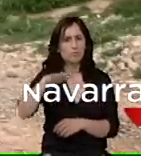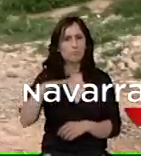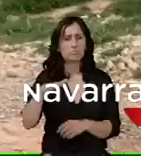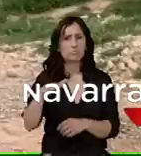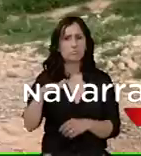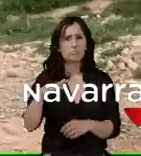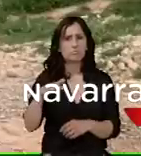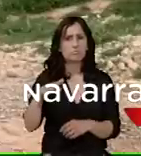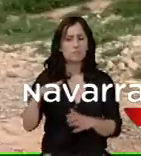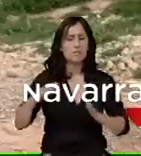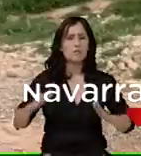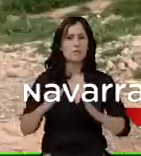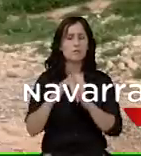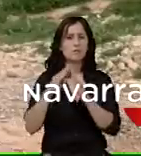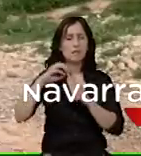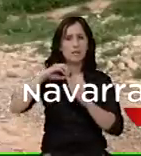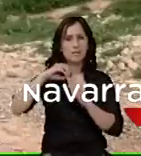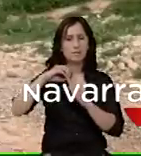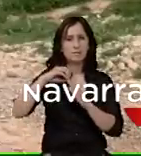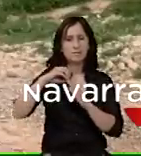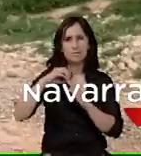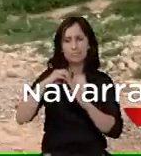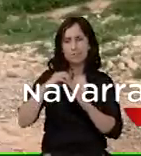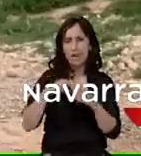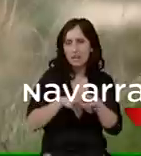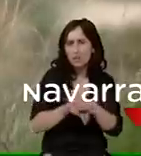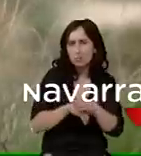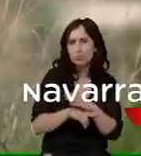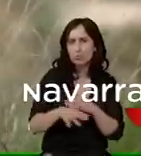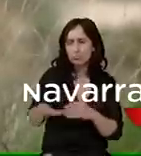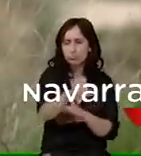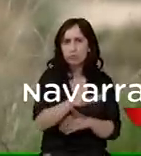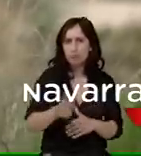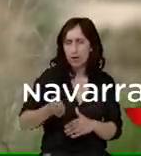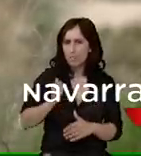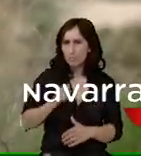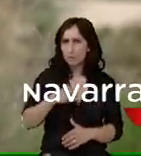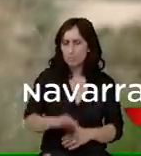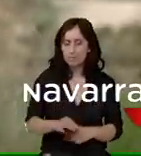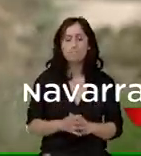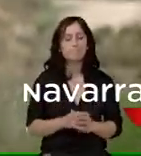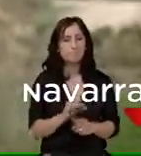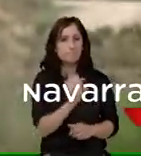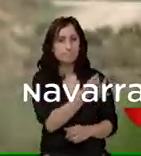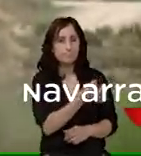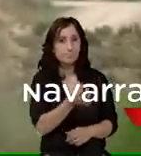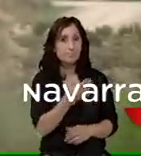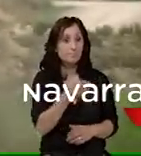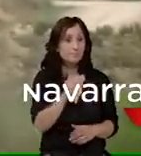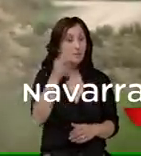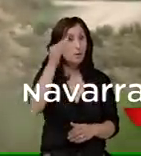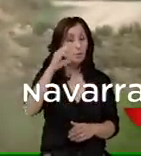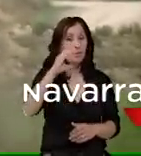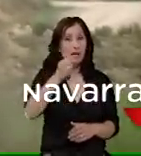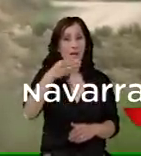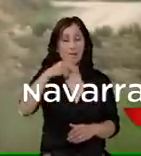puede disfrutar de sus beneficios, de sus recursos. Exacto. Además, Cabanillas está situado en... es casi